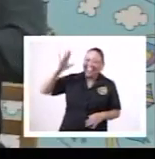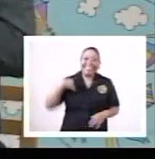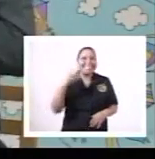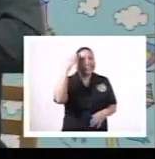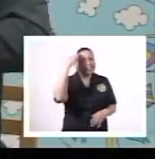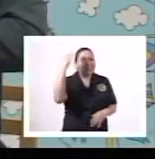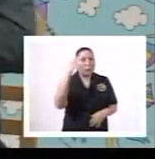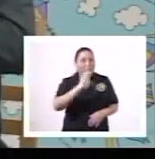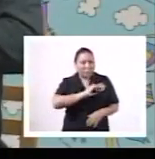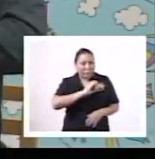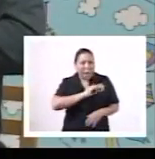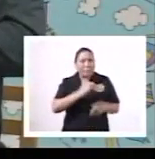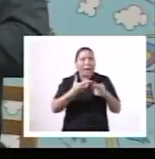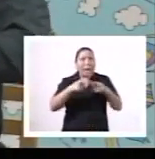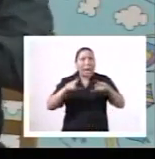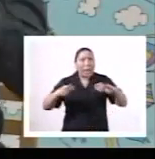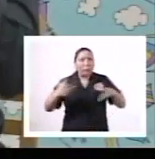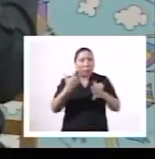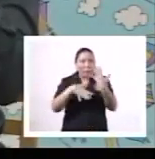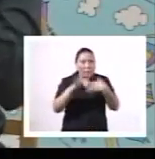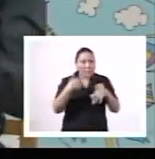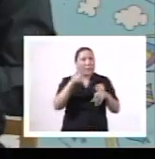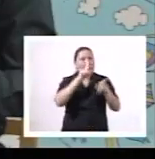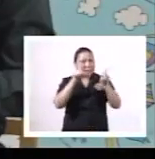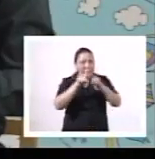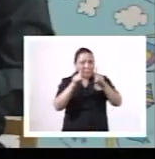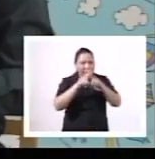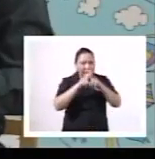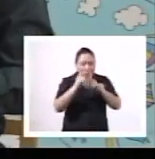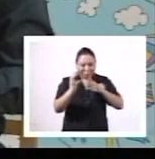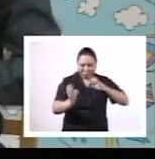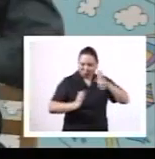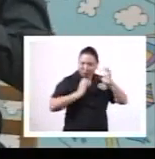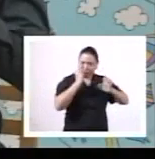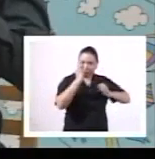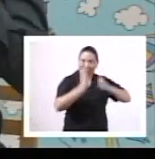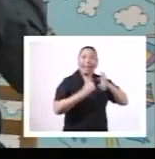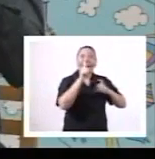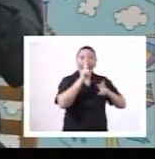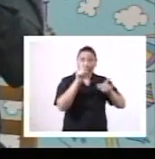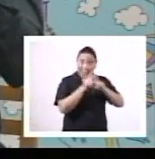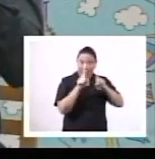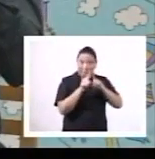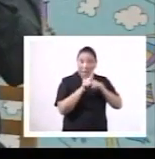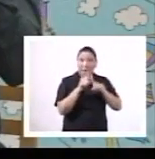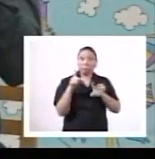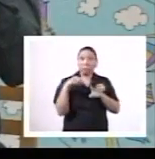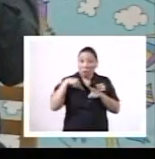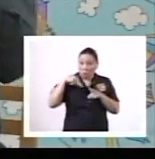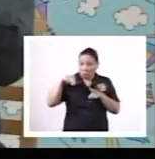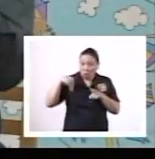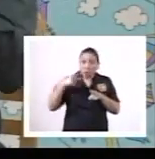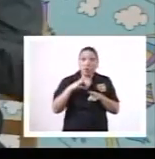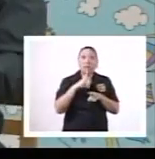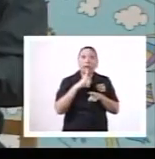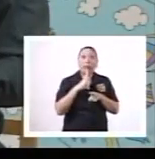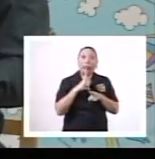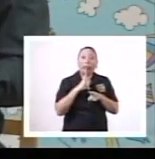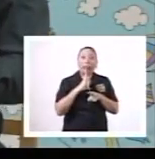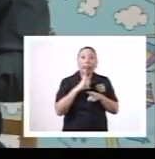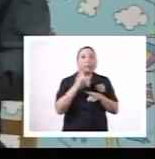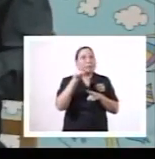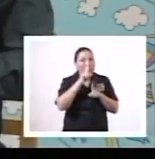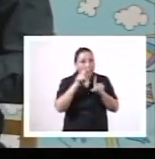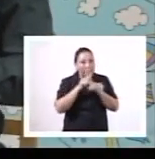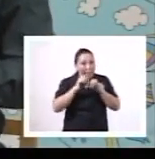si es con lengua de señas, tiene que ser bien marcado y bien expresivo. Igual, si nosotros utilizamos la palabra, tiene que